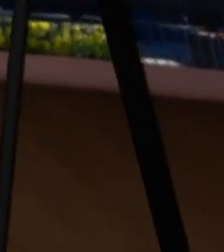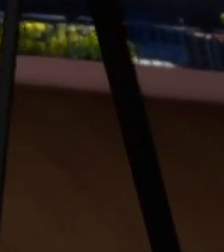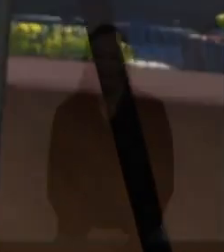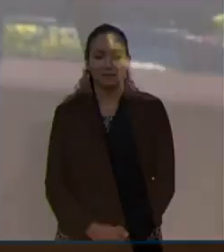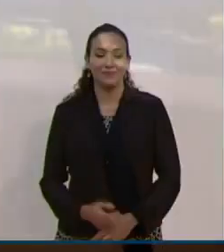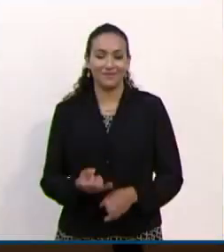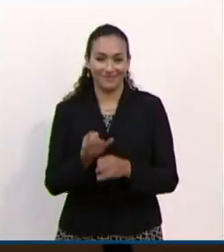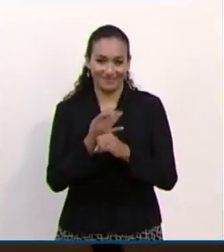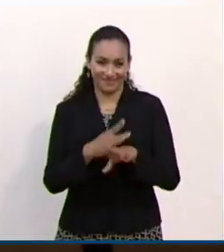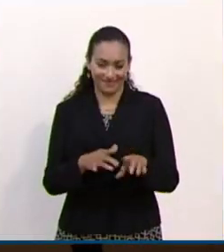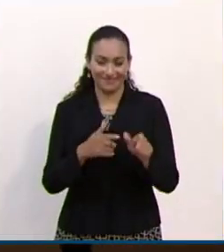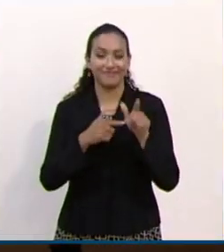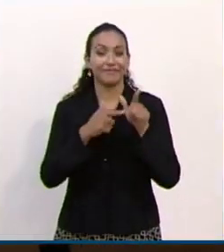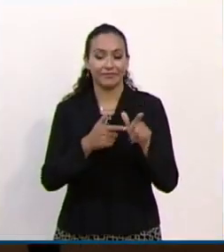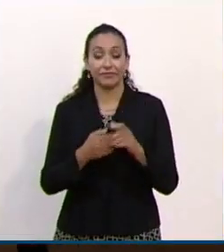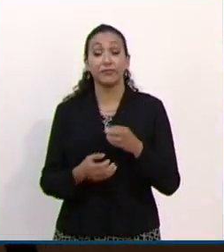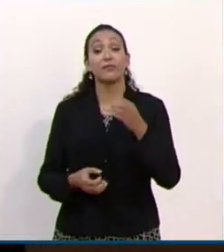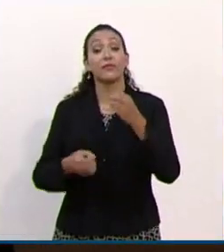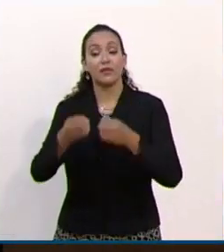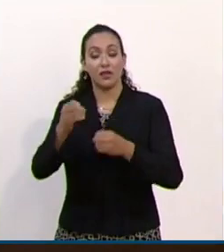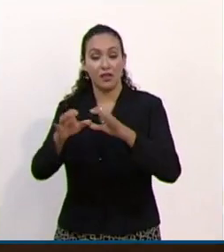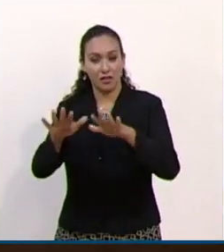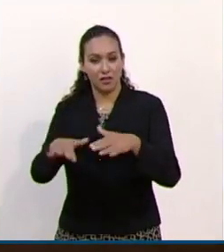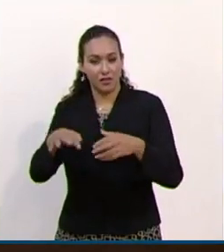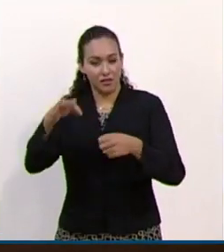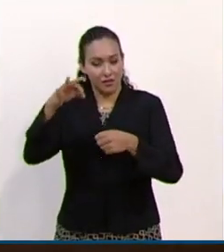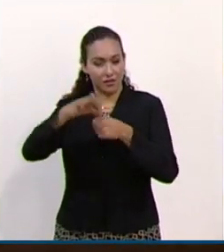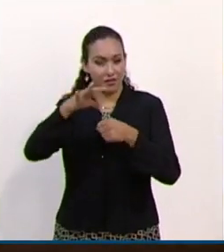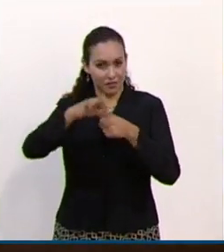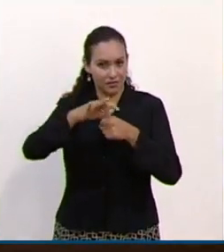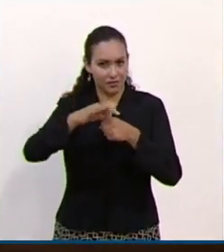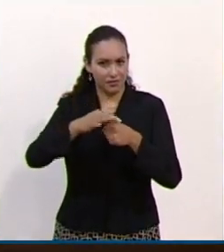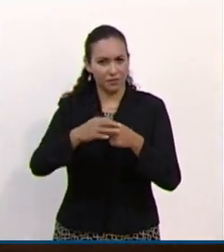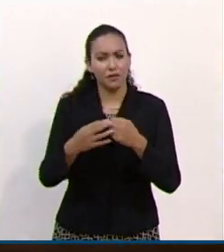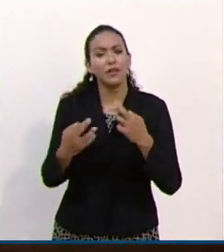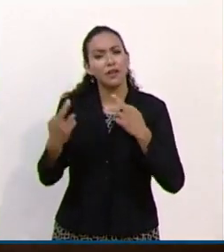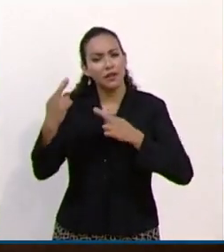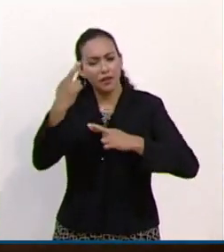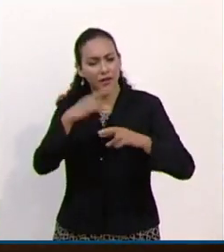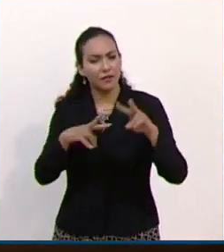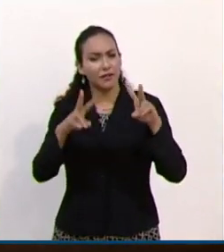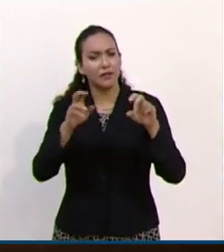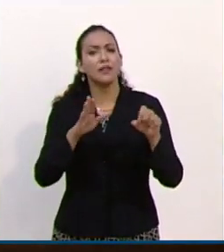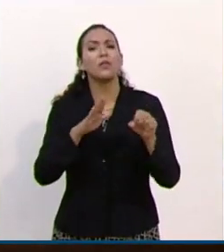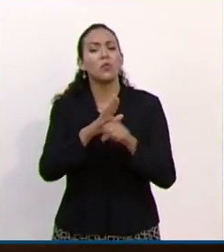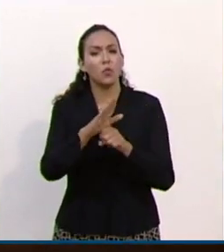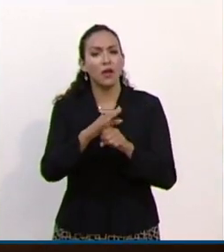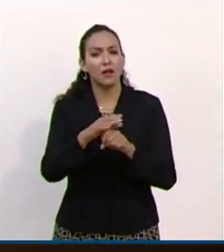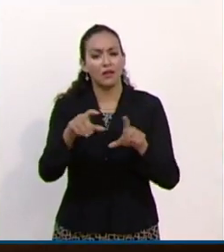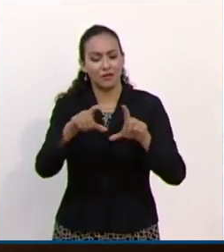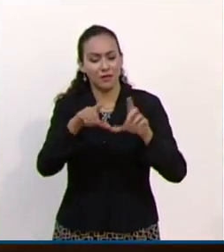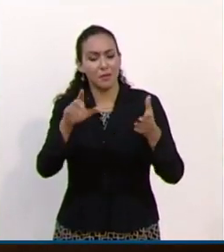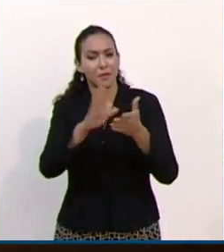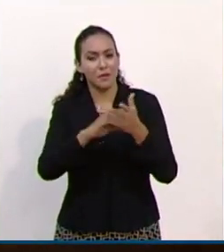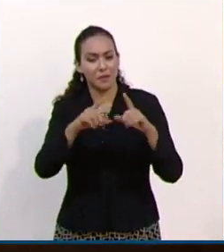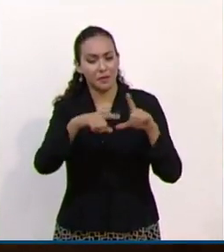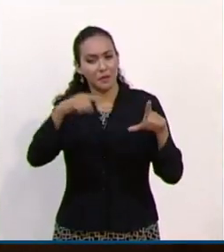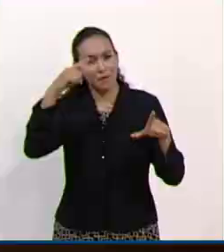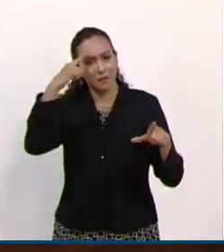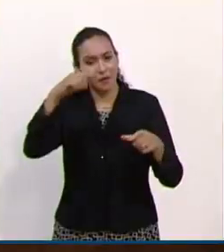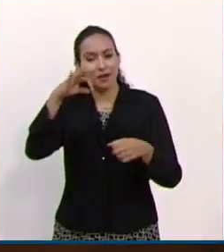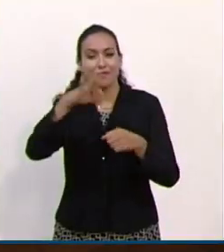Y en más noticias, la Sala Superior del Tribunal Electoral resuelve un asunto relacionado con las boletas de la elección presidencial.